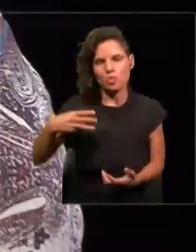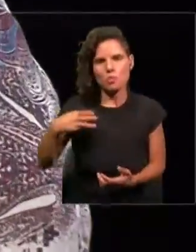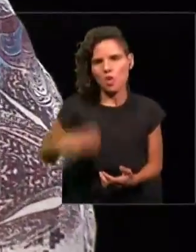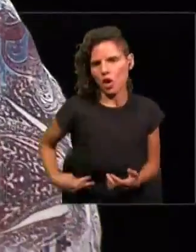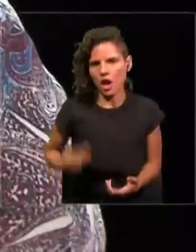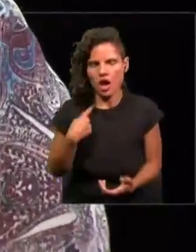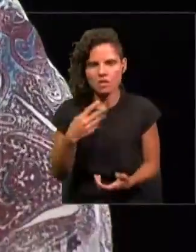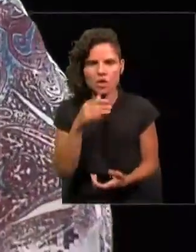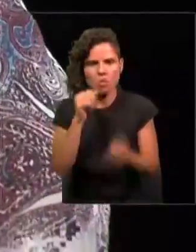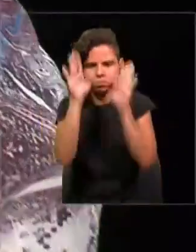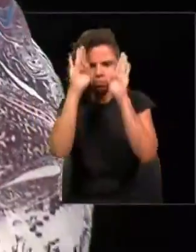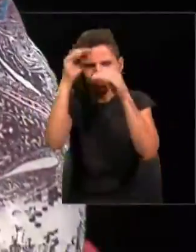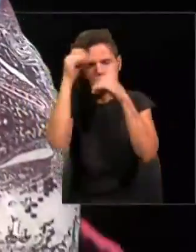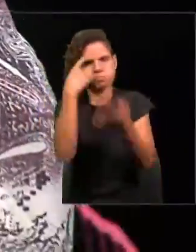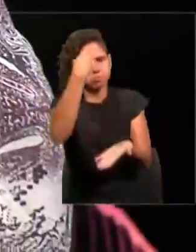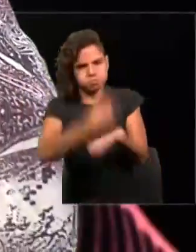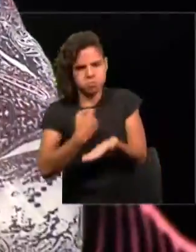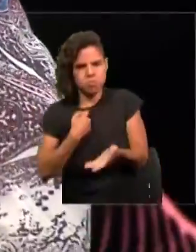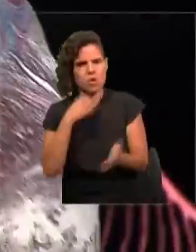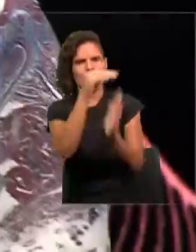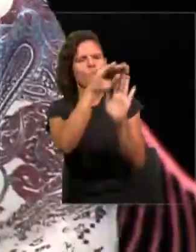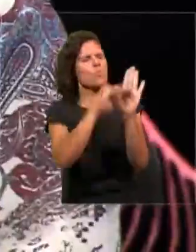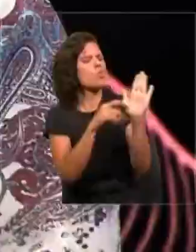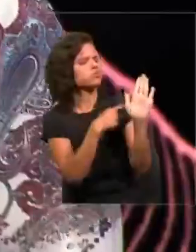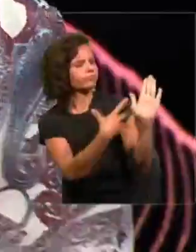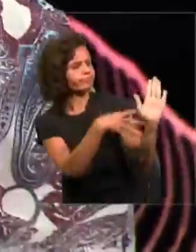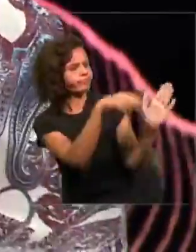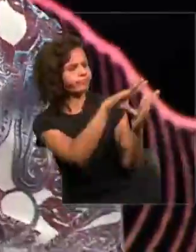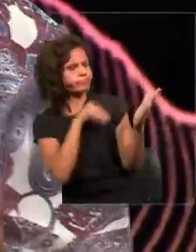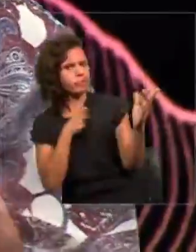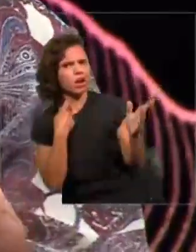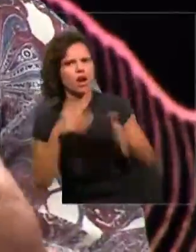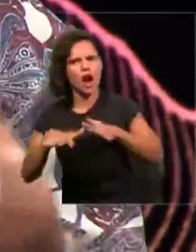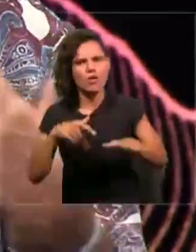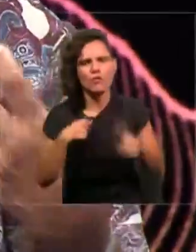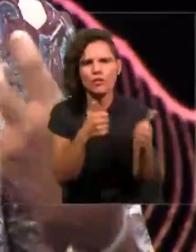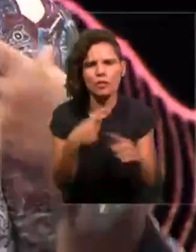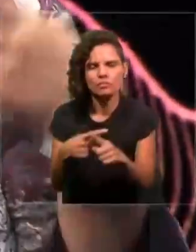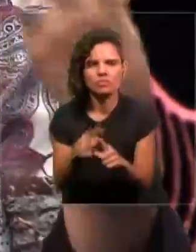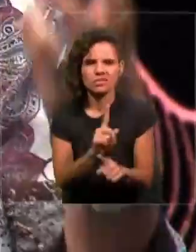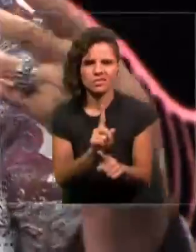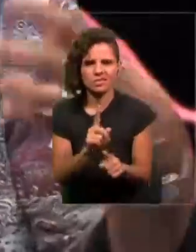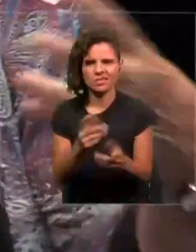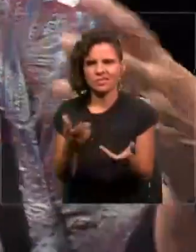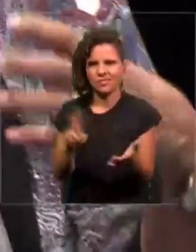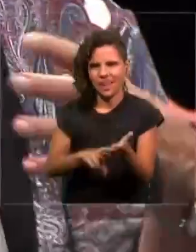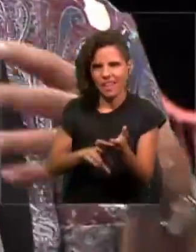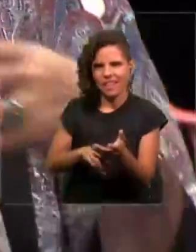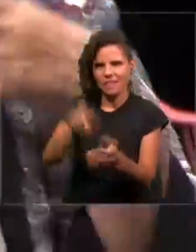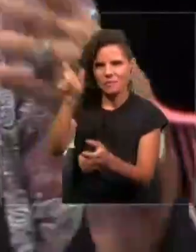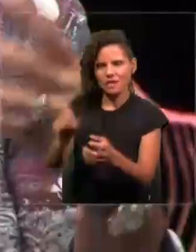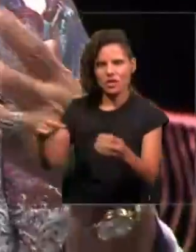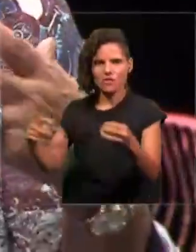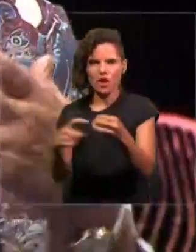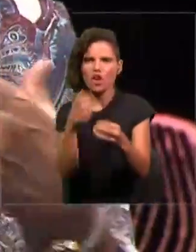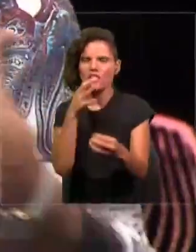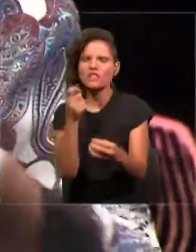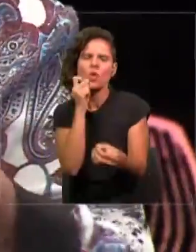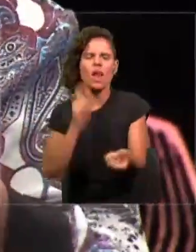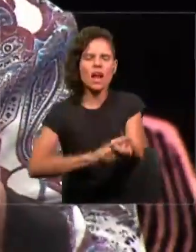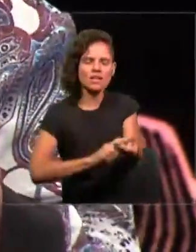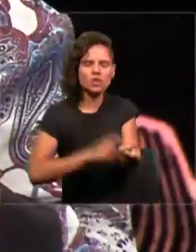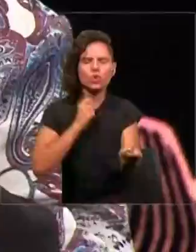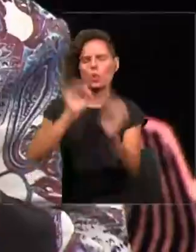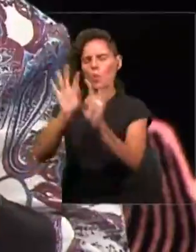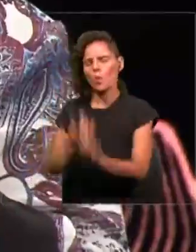no nos da formularios morales. Son los biólogos los que dicen, ay, el comportamiento es así, asado, lo dice la biología.